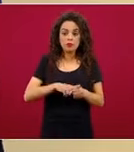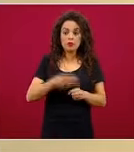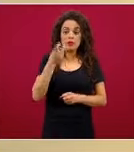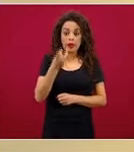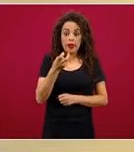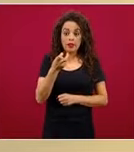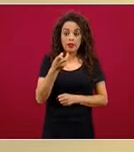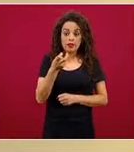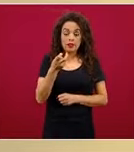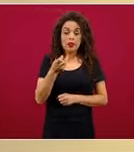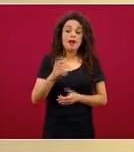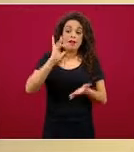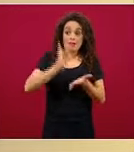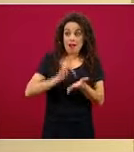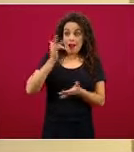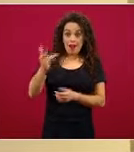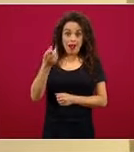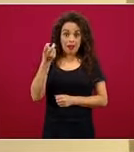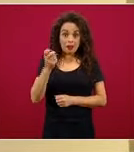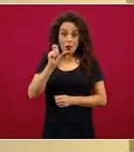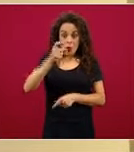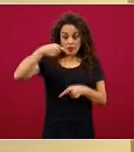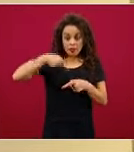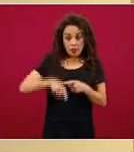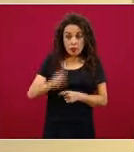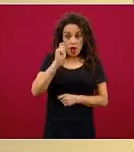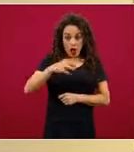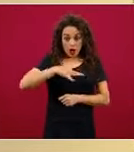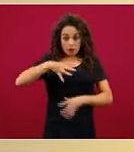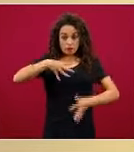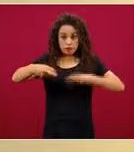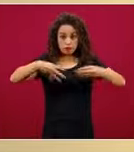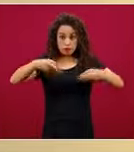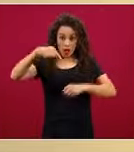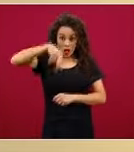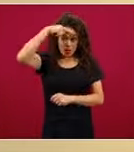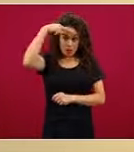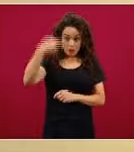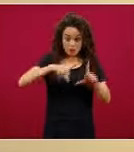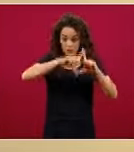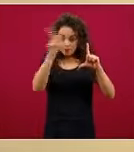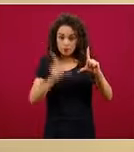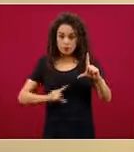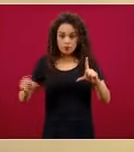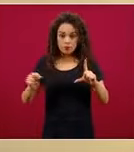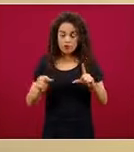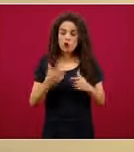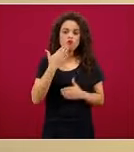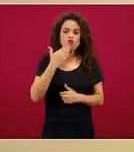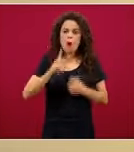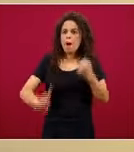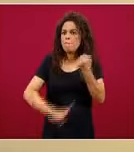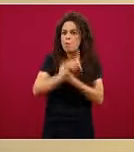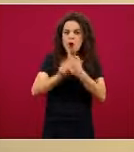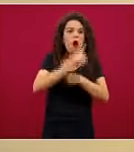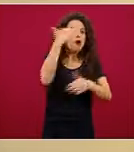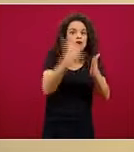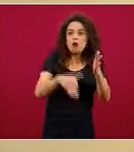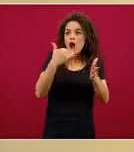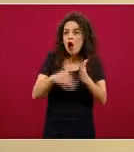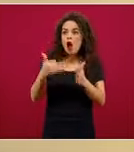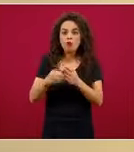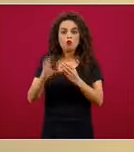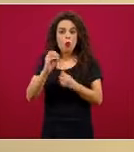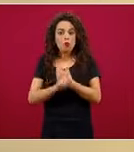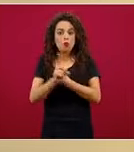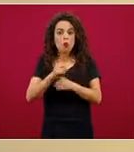ningún momento desde el inicio de la epidemia en el país hemos colapsado o tuvimos problemas